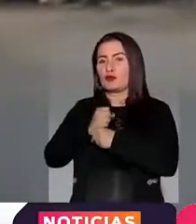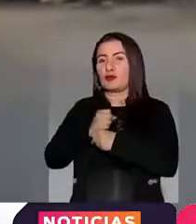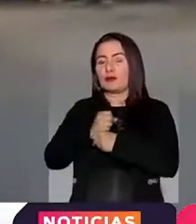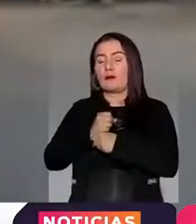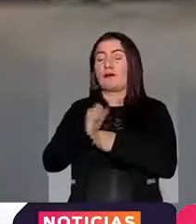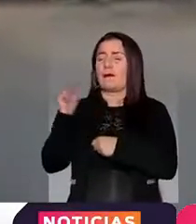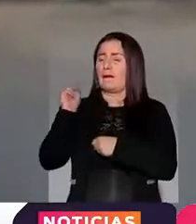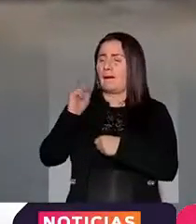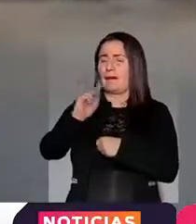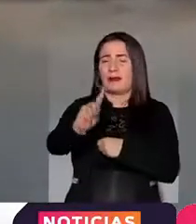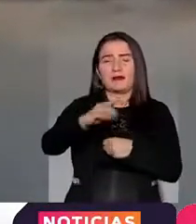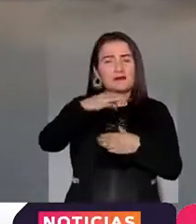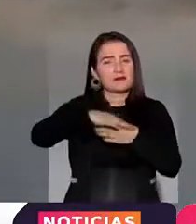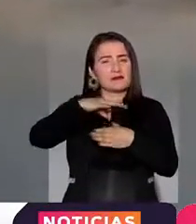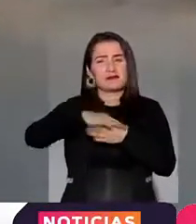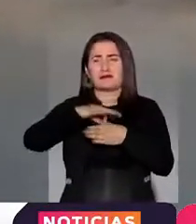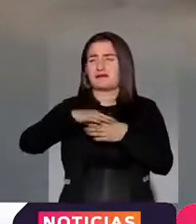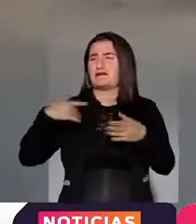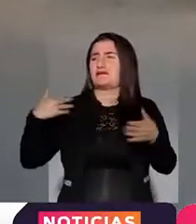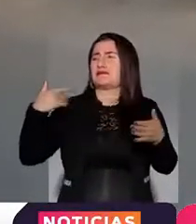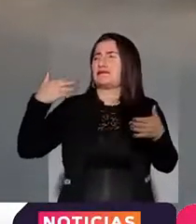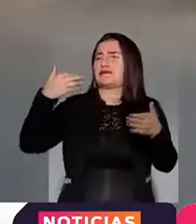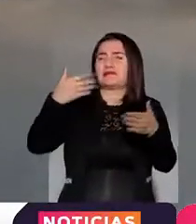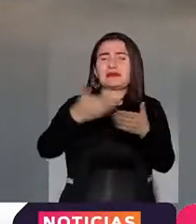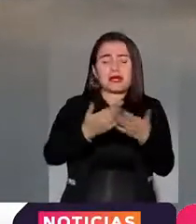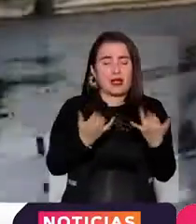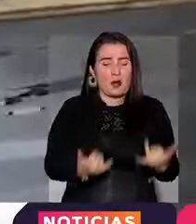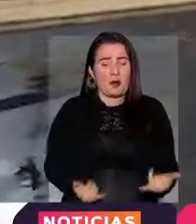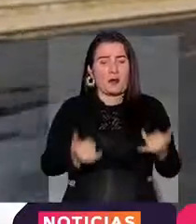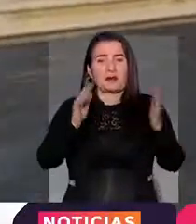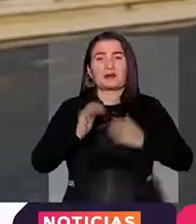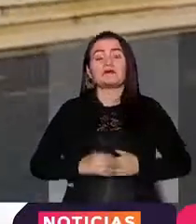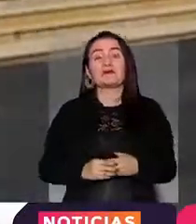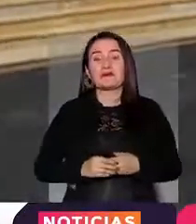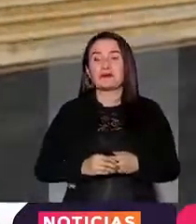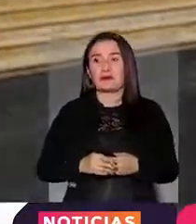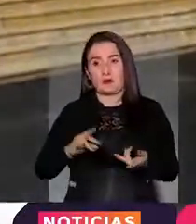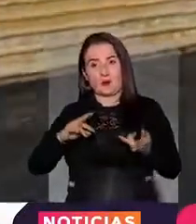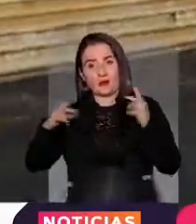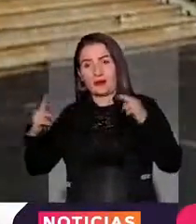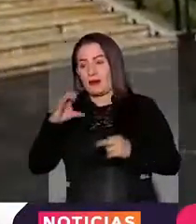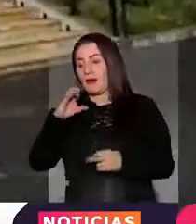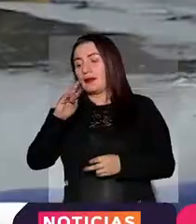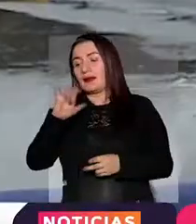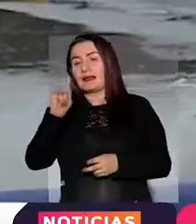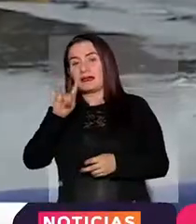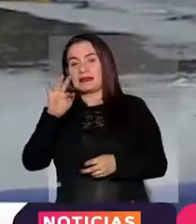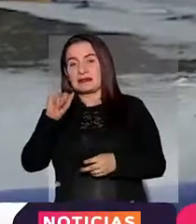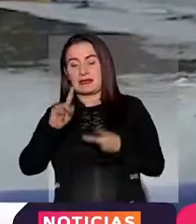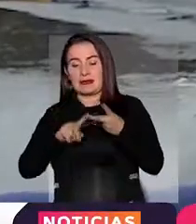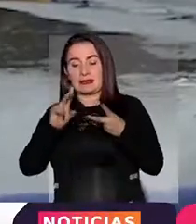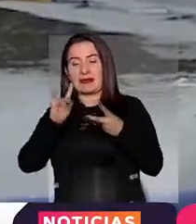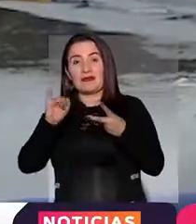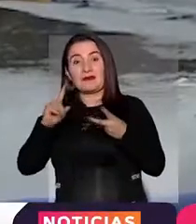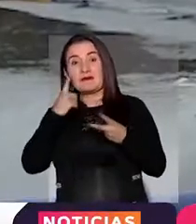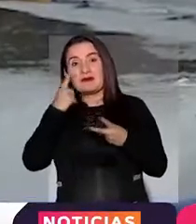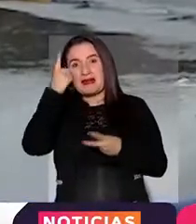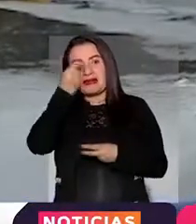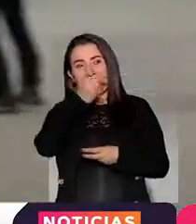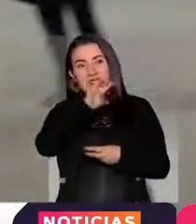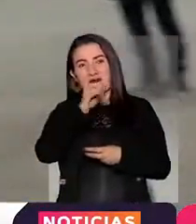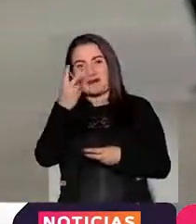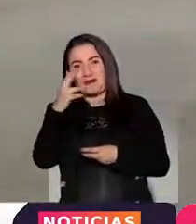ahí he votado hasta el día de hoy. En contraste, Cristian y David, de 19 y 20 años, tuvieron su